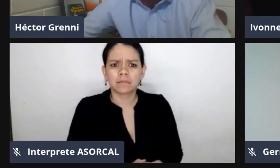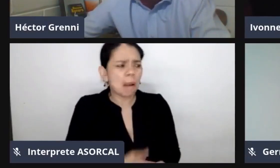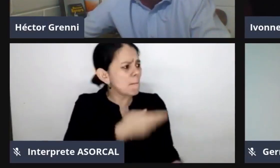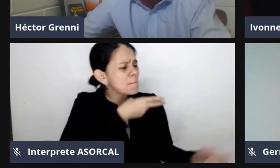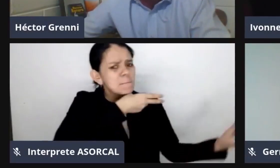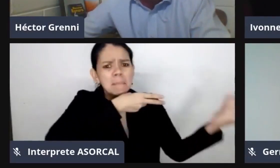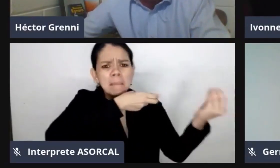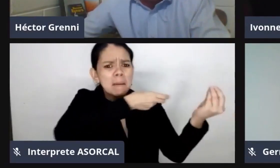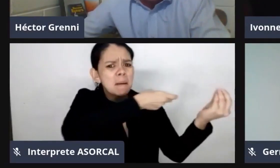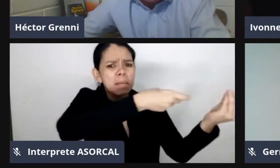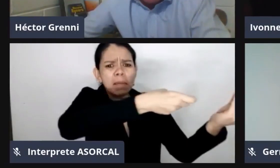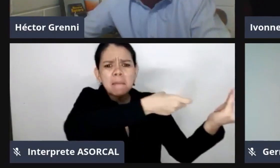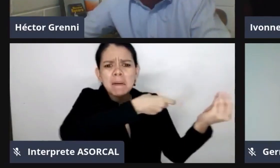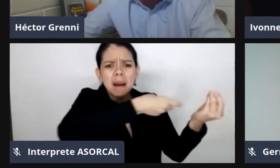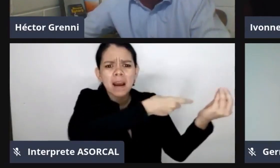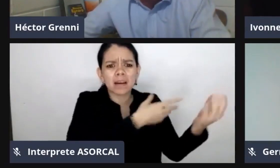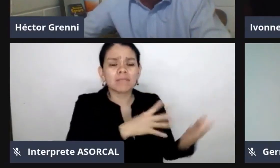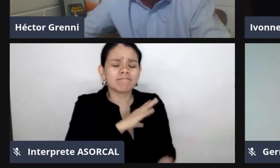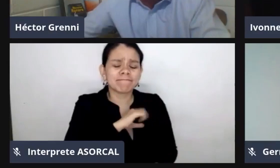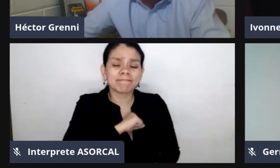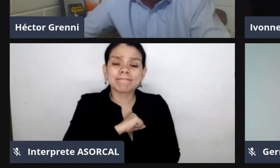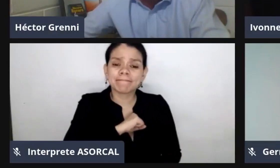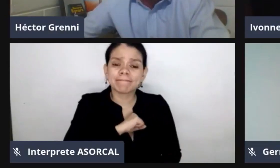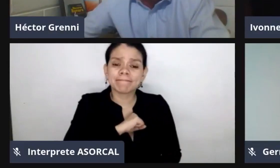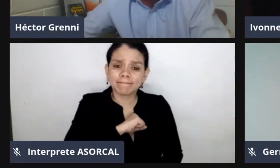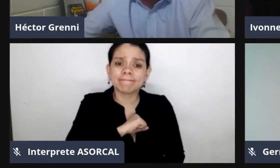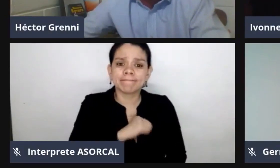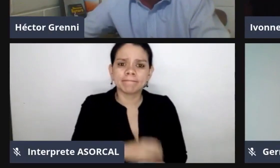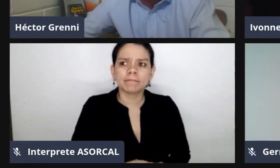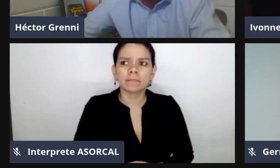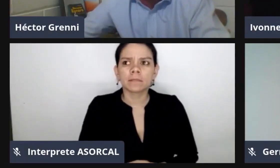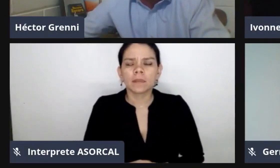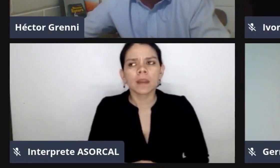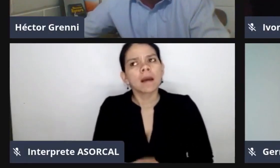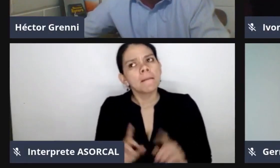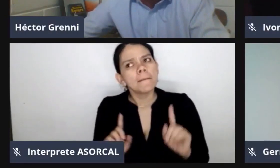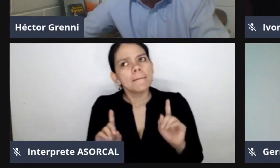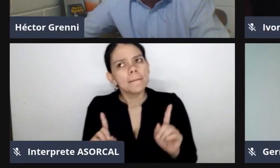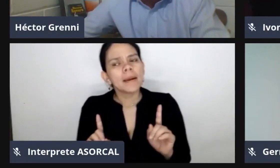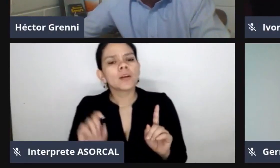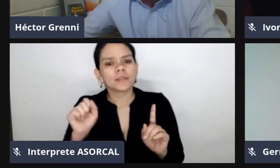acontecimiento del Mozote. Pero sí hubo diferencias en la forma de percibir la guerra.